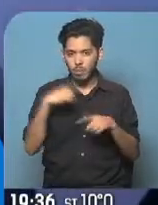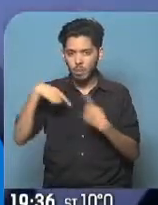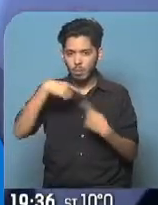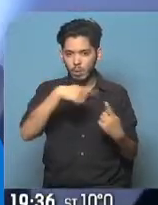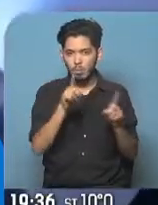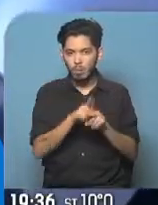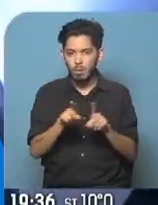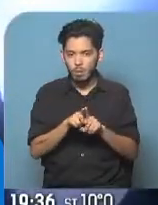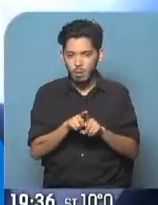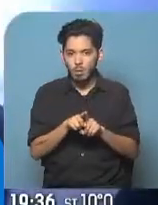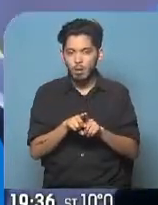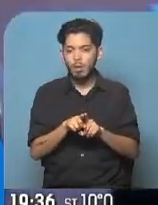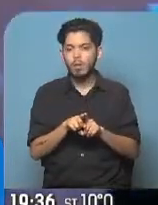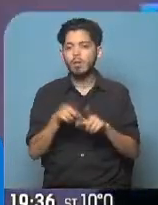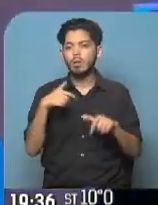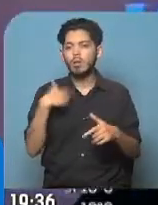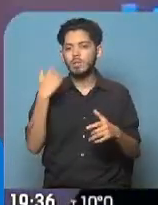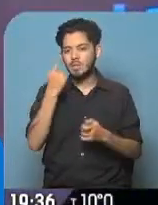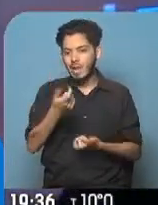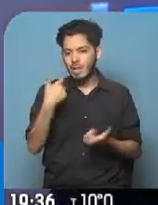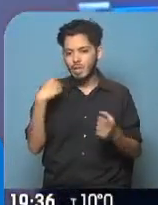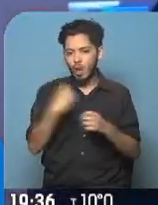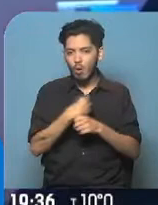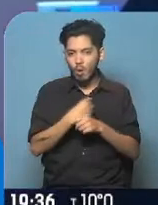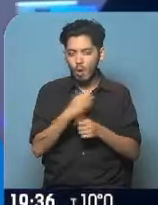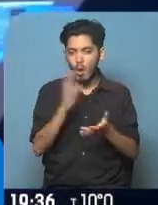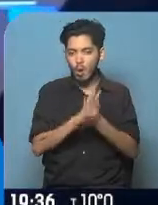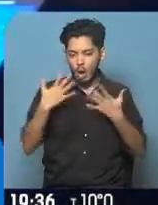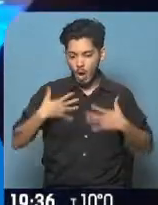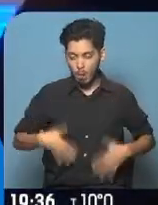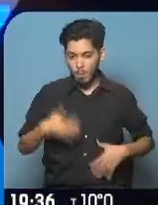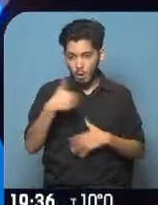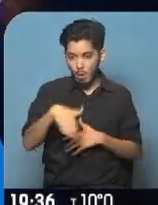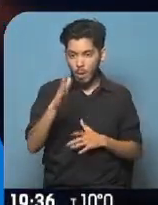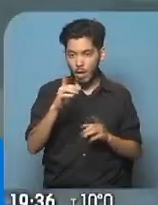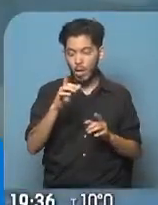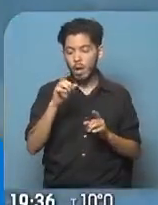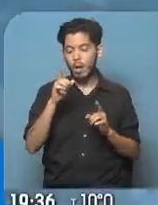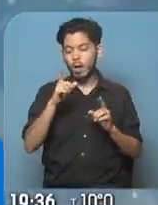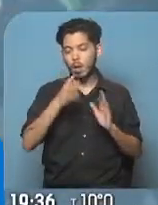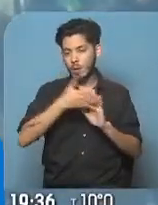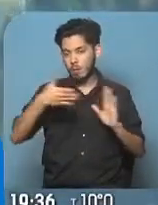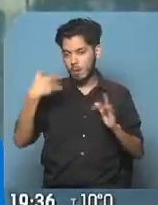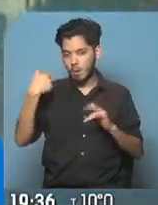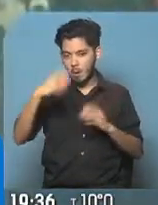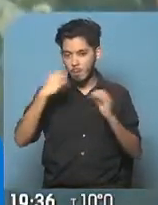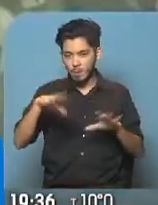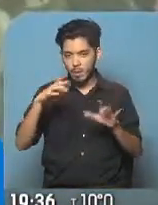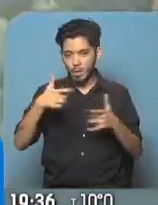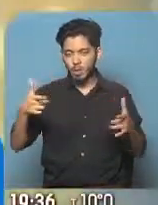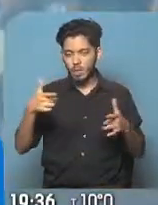manera fuerte, pero casi que se termina de confirmar cuando presentaron la nueva indumentaria para lo que resta de la temporada, o la temporada que va a arrancar, y no